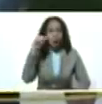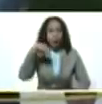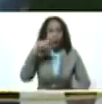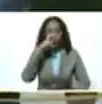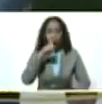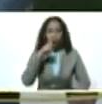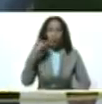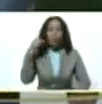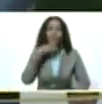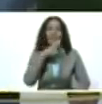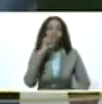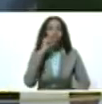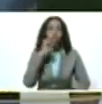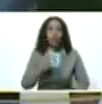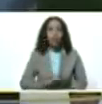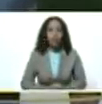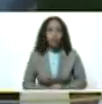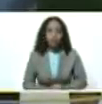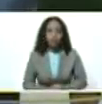Iván Duque.